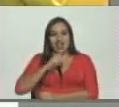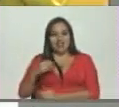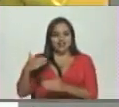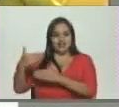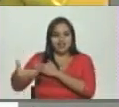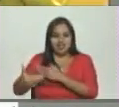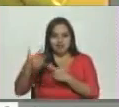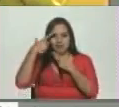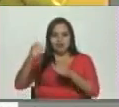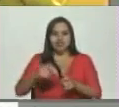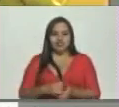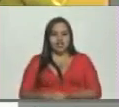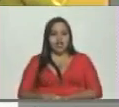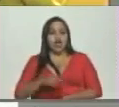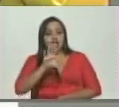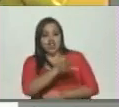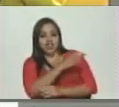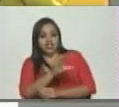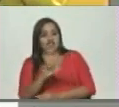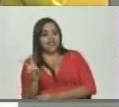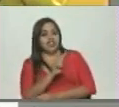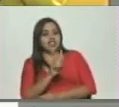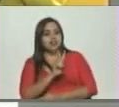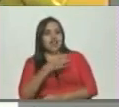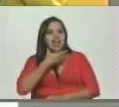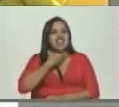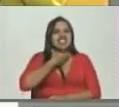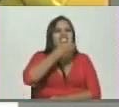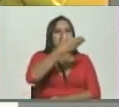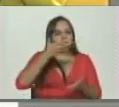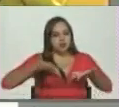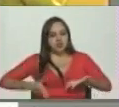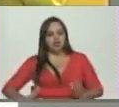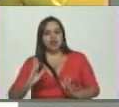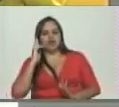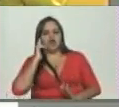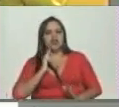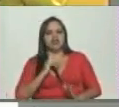Imagínate. En uno de tus temas, Venezuela pegó un grito cuando nació Bolívar.